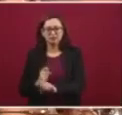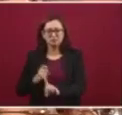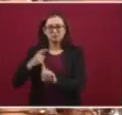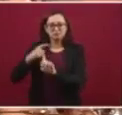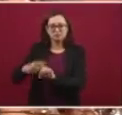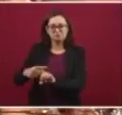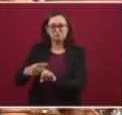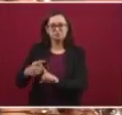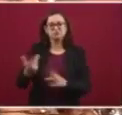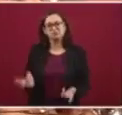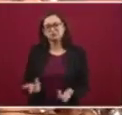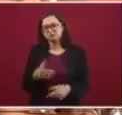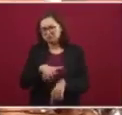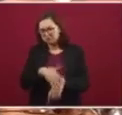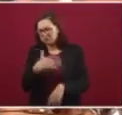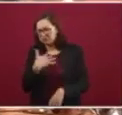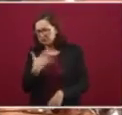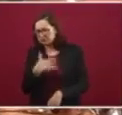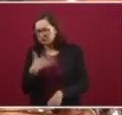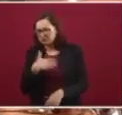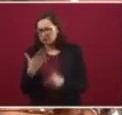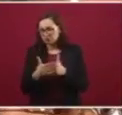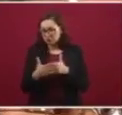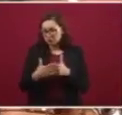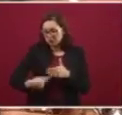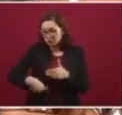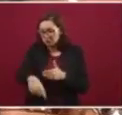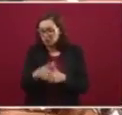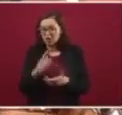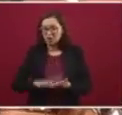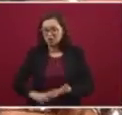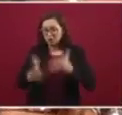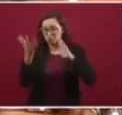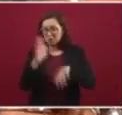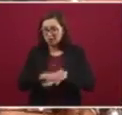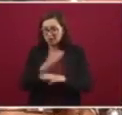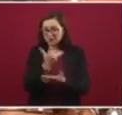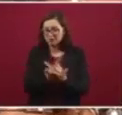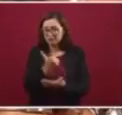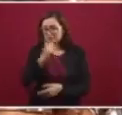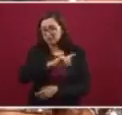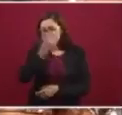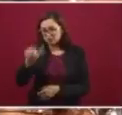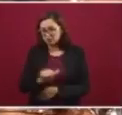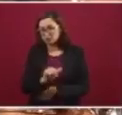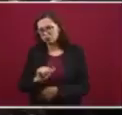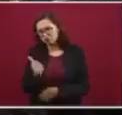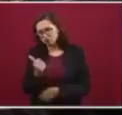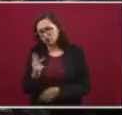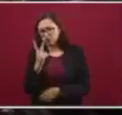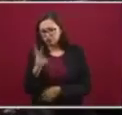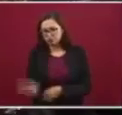espera un incremento de la violencia en las próximas semanas. También, si me permite, realizarle dos preguntas más, por favor.